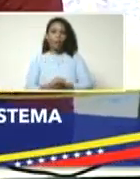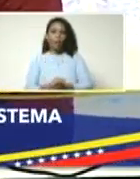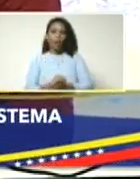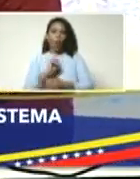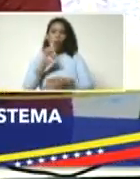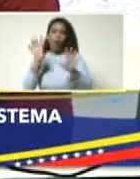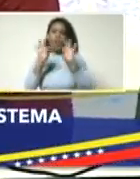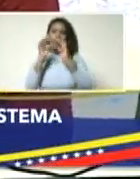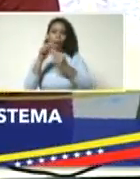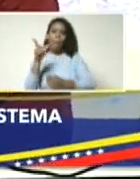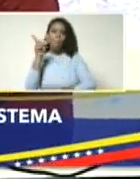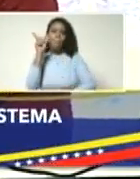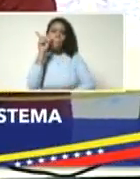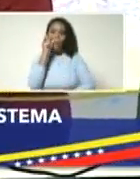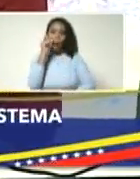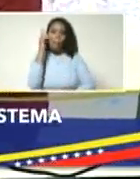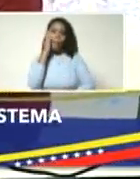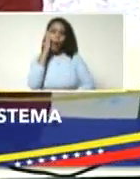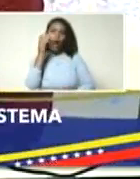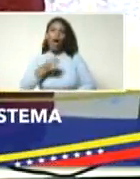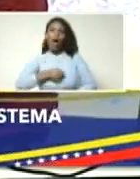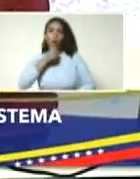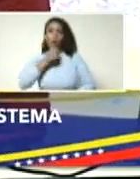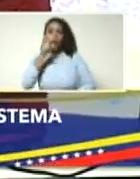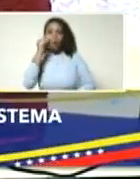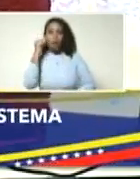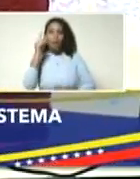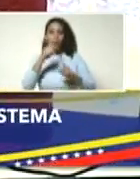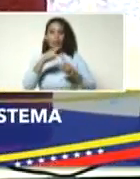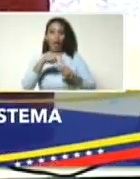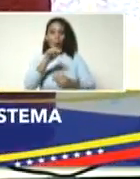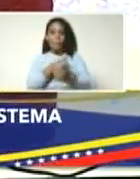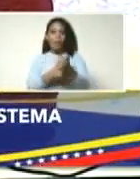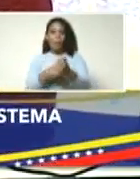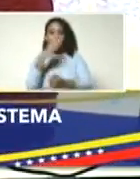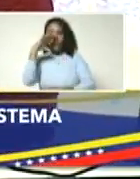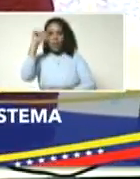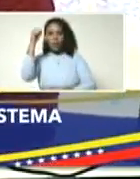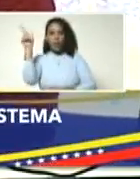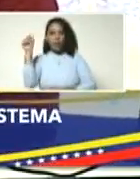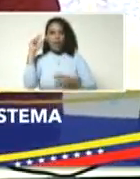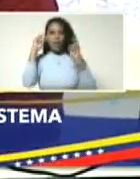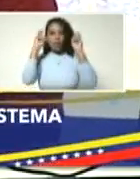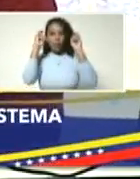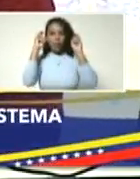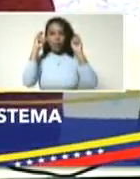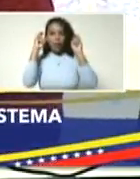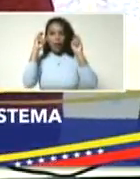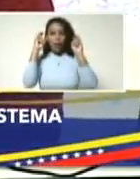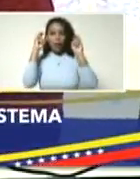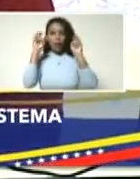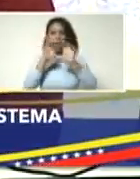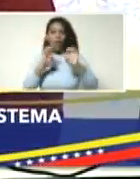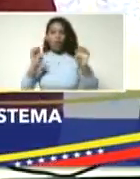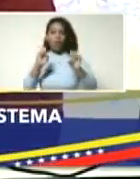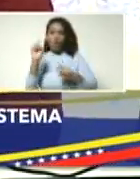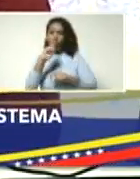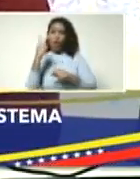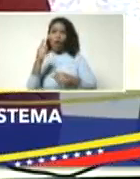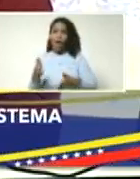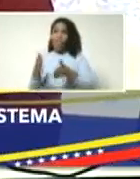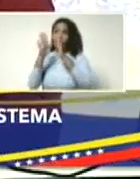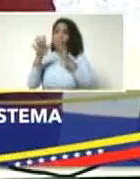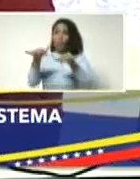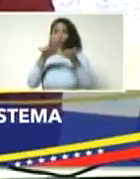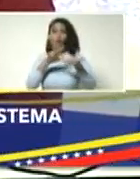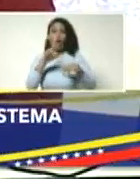familia de papá, mamá, abuela, tía, hermano mayor, se están involucrando en el tema de la calidad educativa. No solamente de mejorar la infraestructura, sino de que